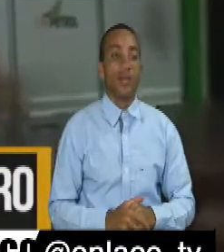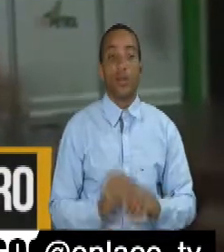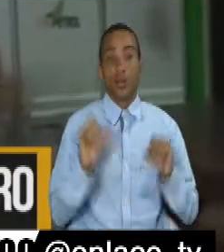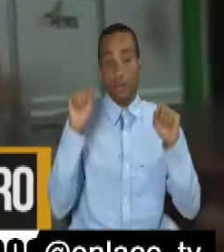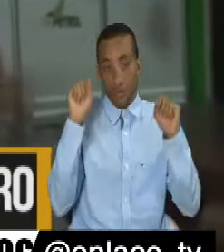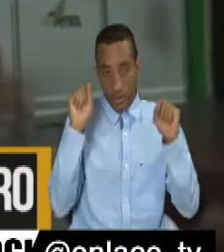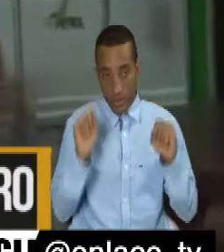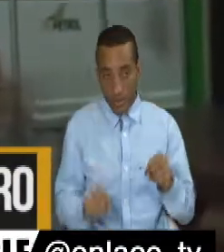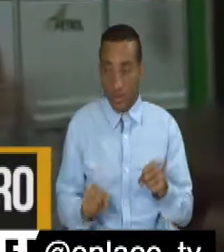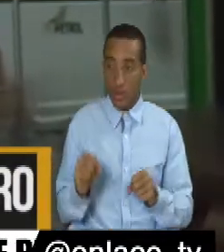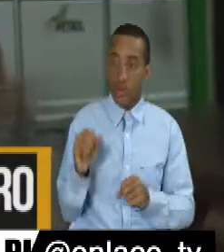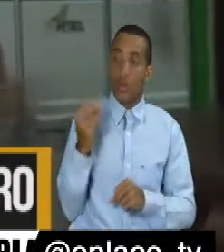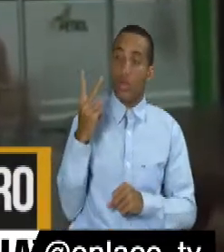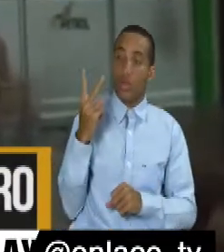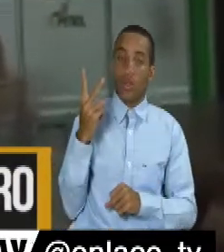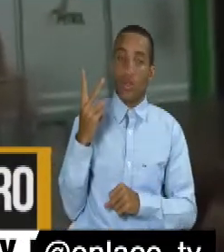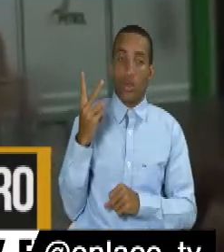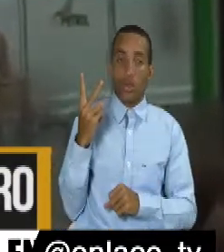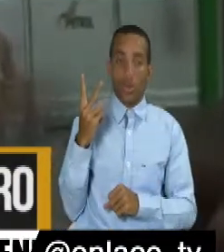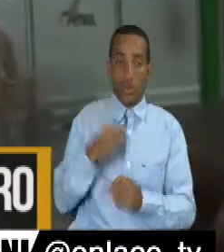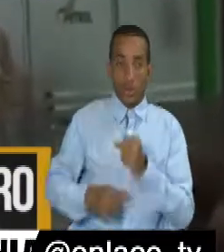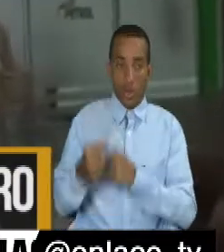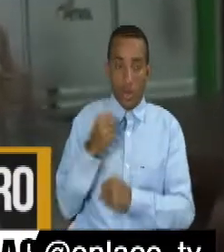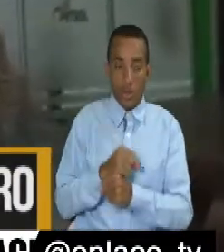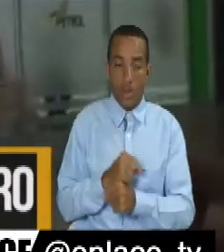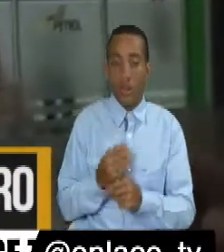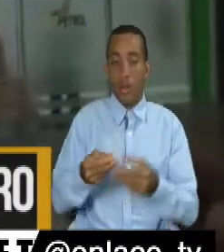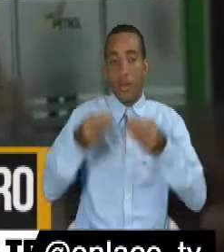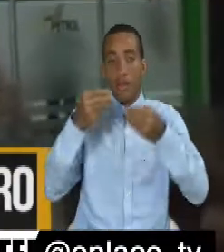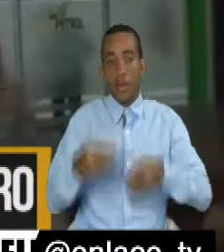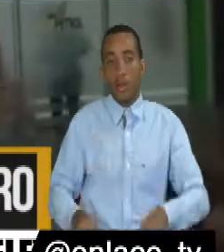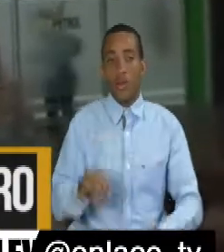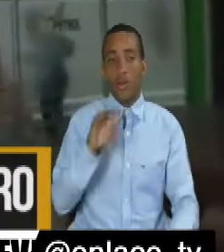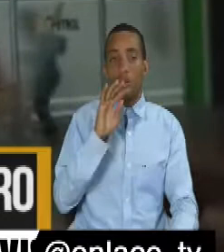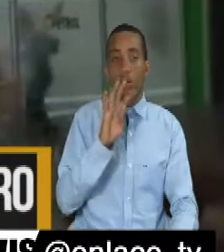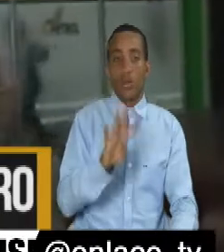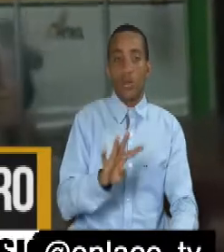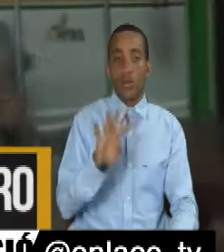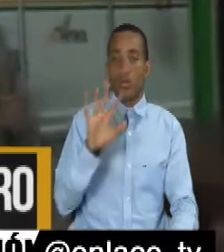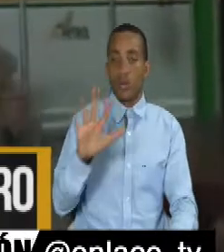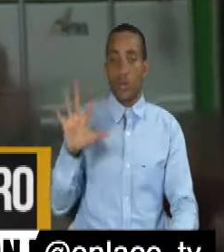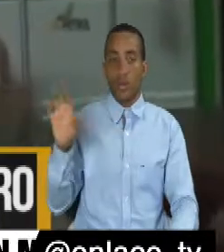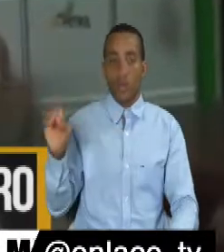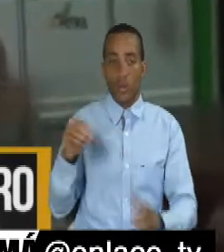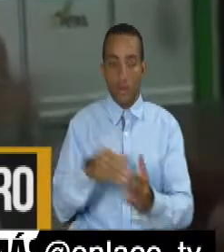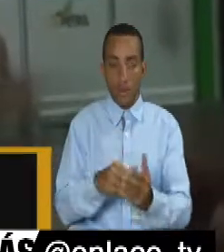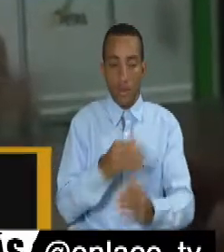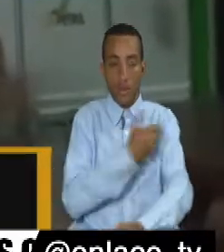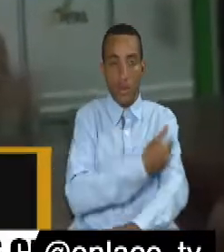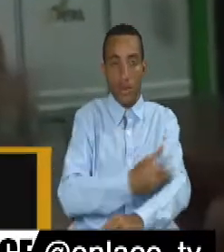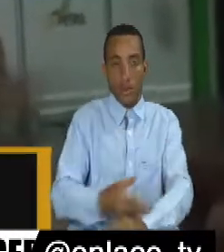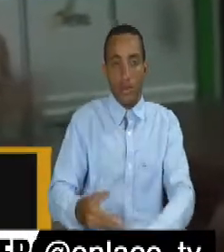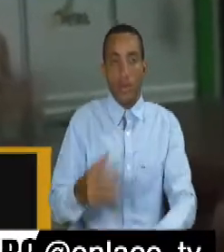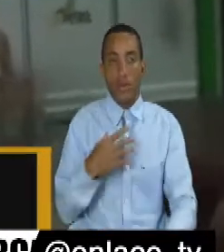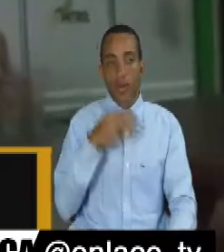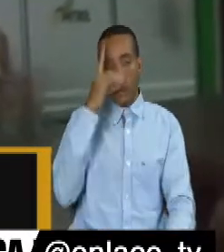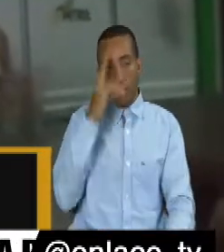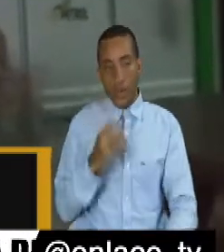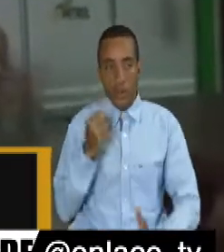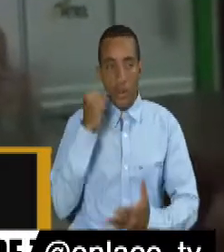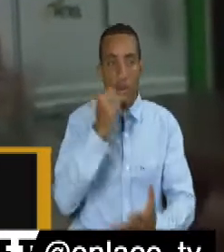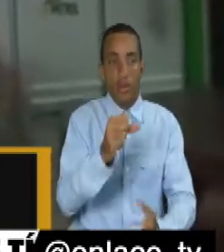dos años hemos invertido 450 mil millones de pesos en temas que nosotros podemos definir como inversión social, pero que